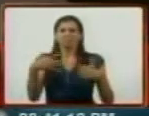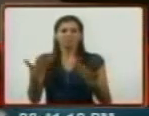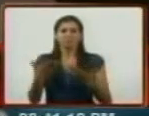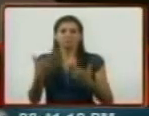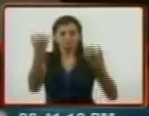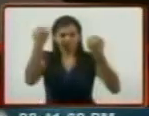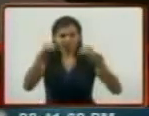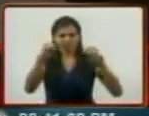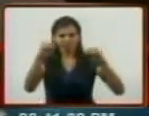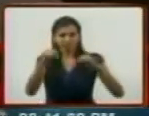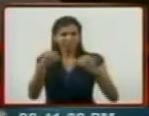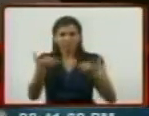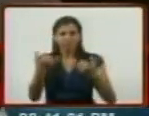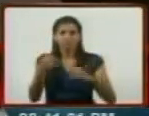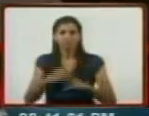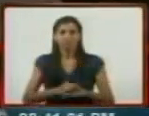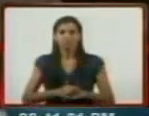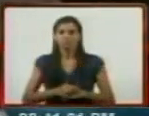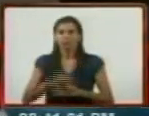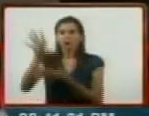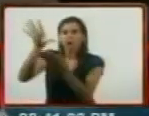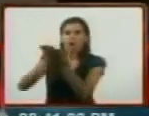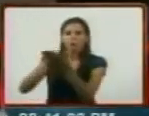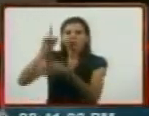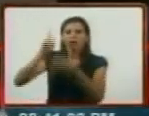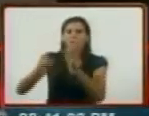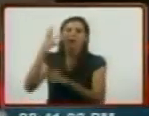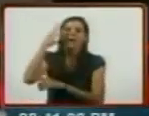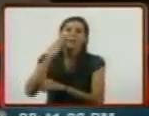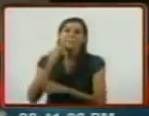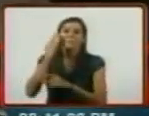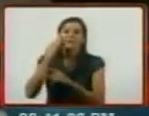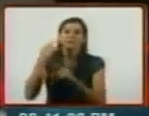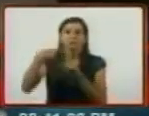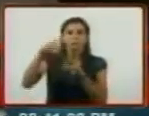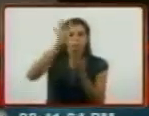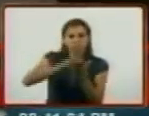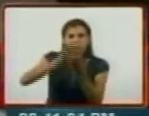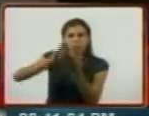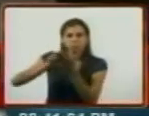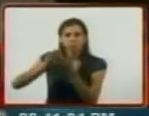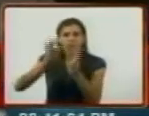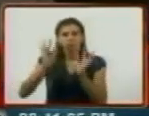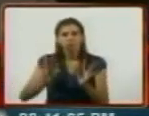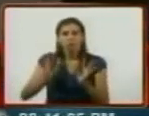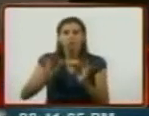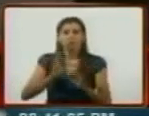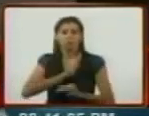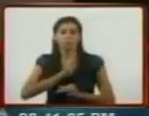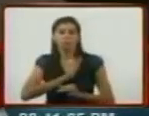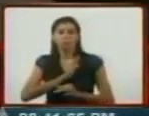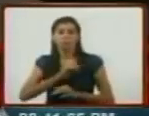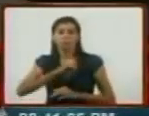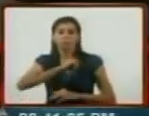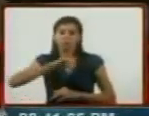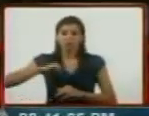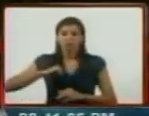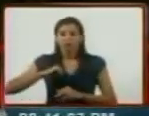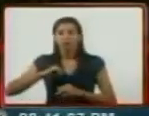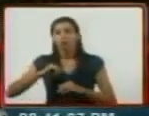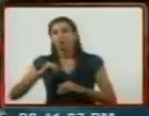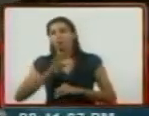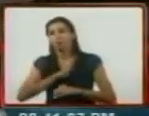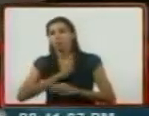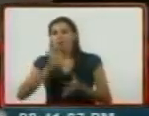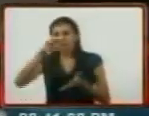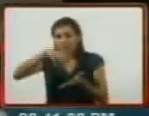ensayar, bueno, tomando experiencias del mundo, distintas modalidades, con propiedad privada, con propiedad mixta, con propiedad estatal, con